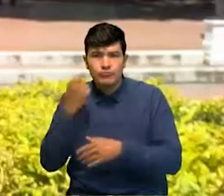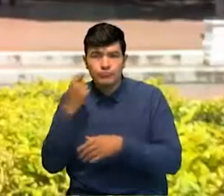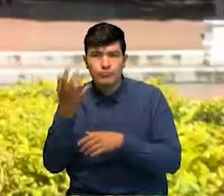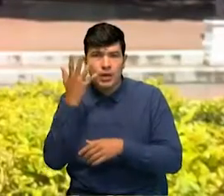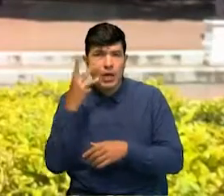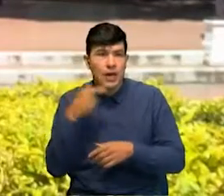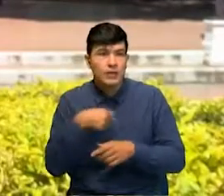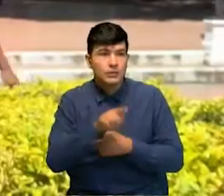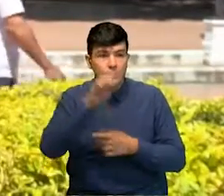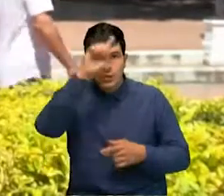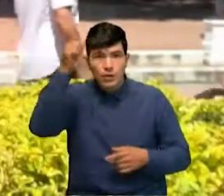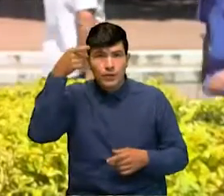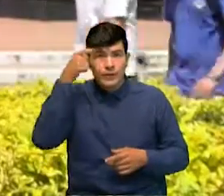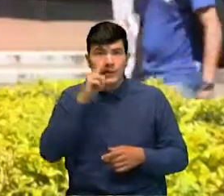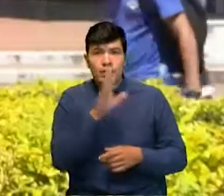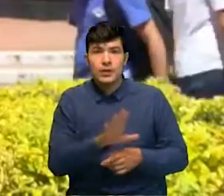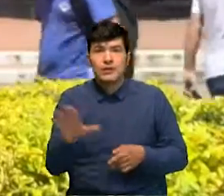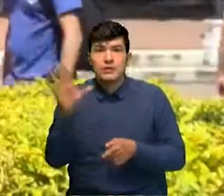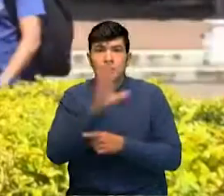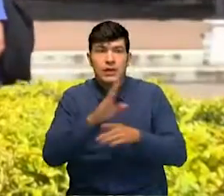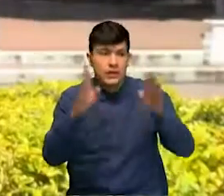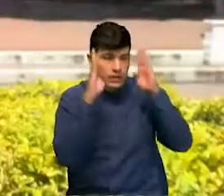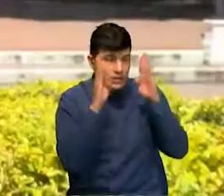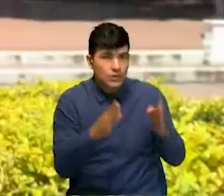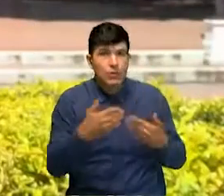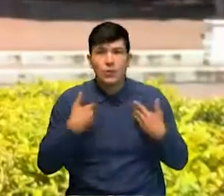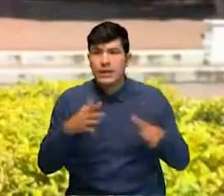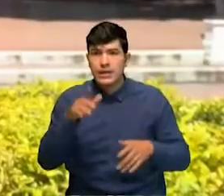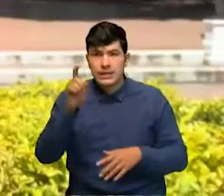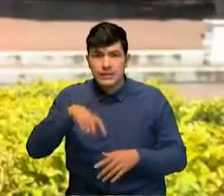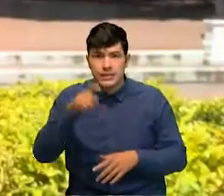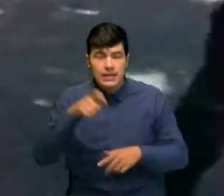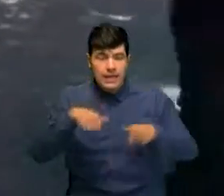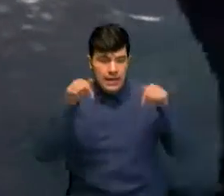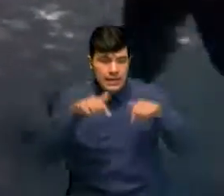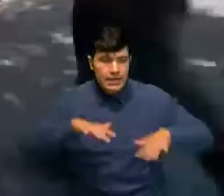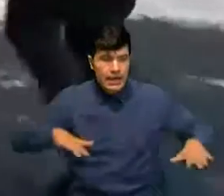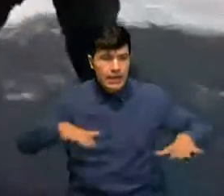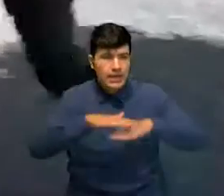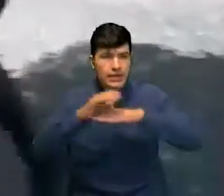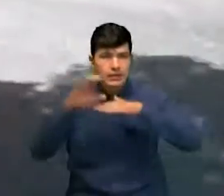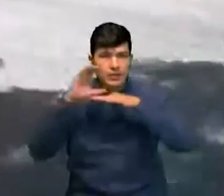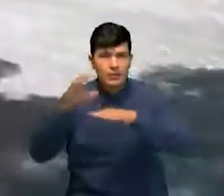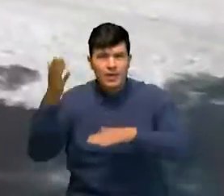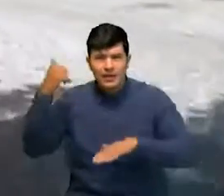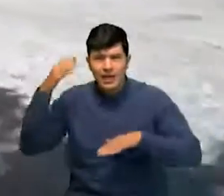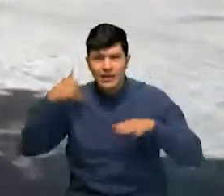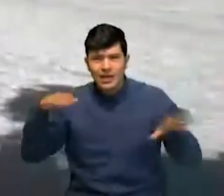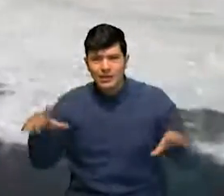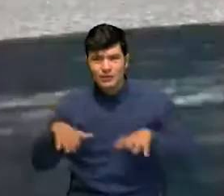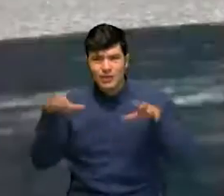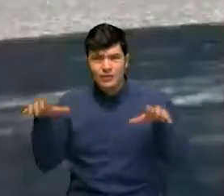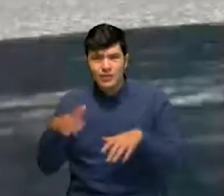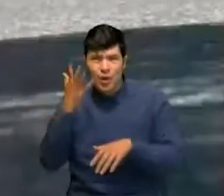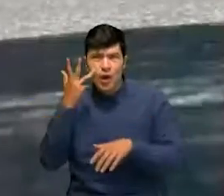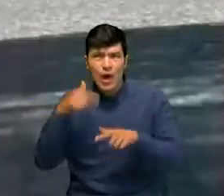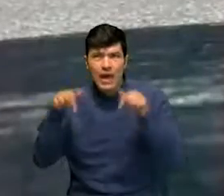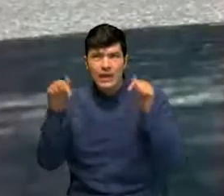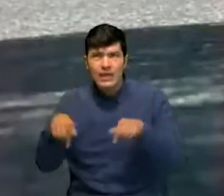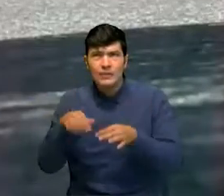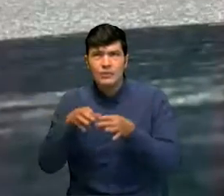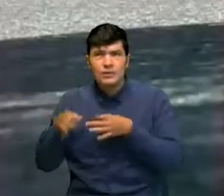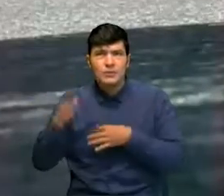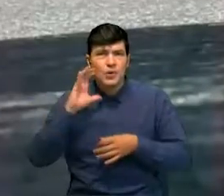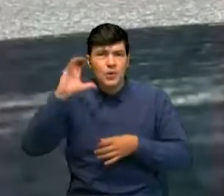y que el gobierno nacional está atento a la necesidad del catatumbo los hechos presentados en los últimos días en la provincia de ocaña